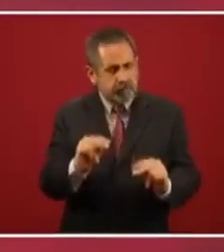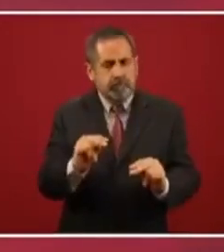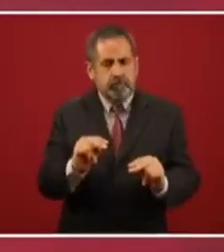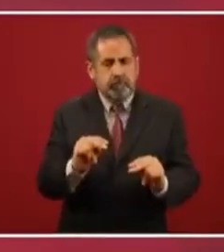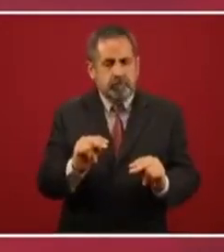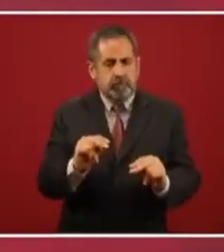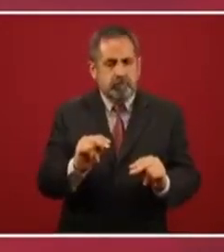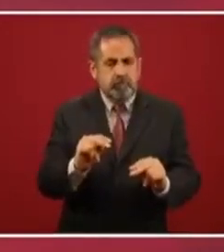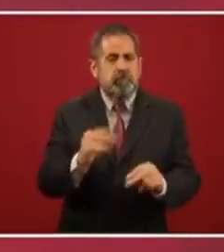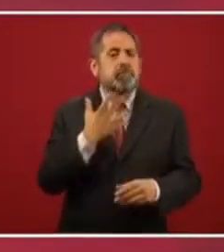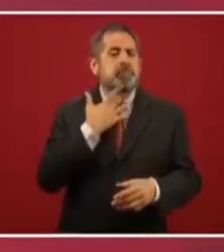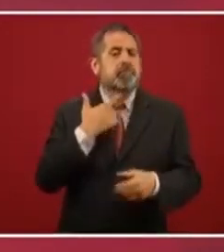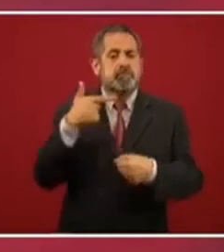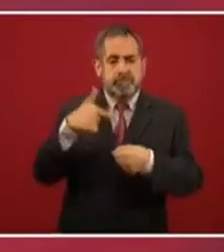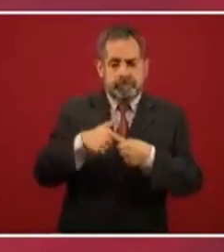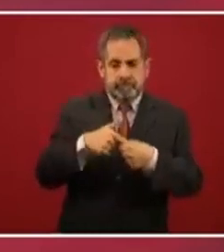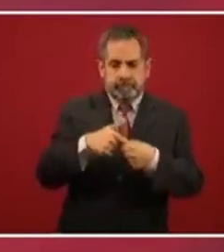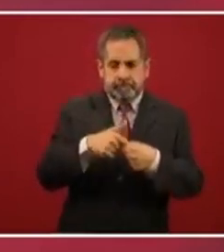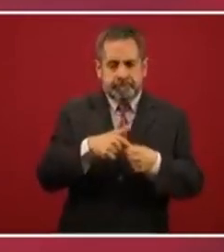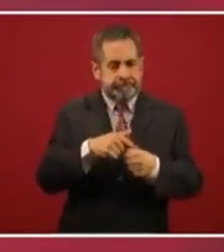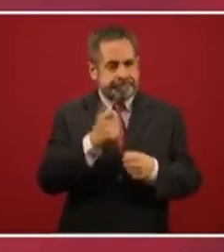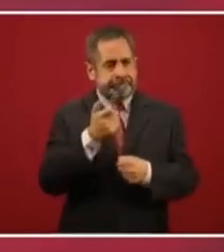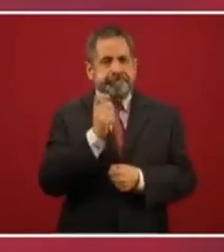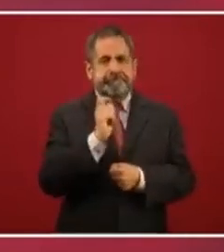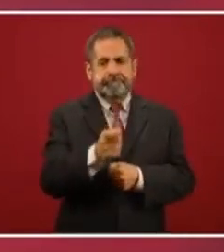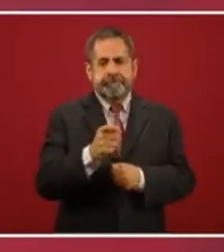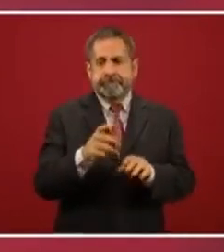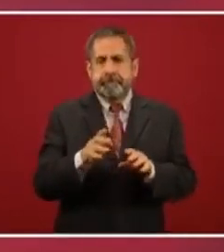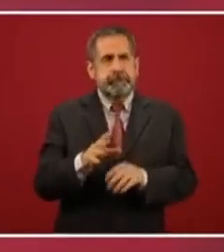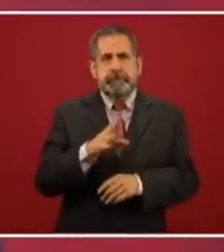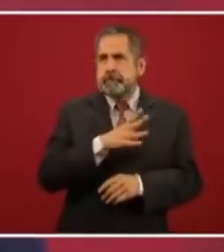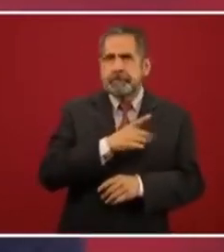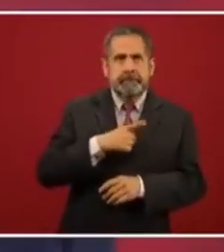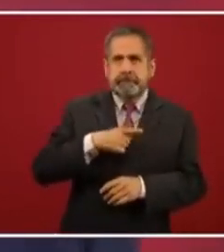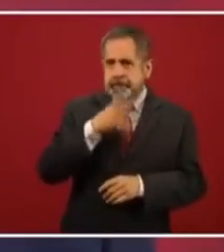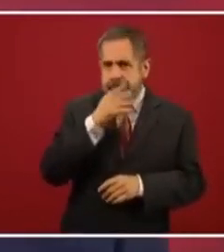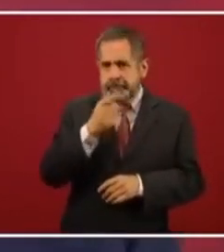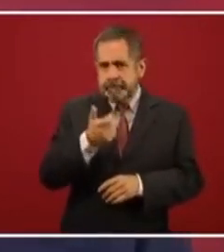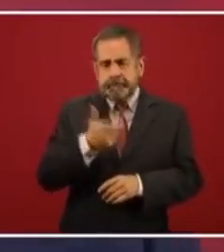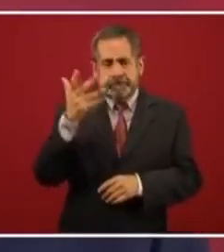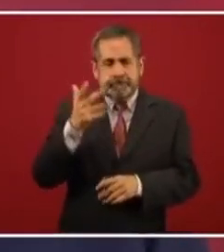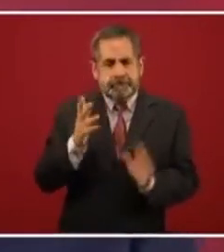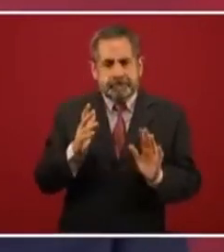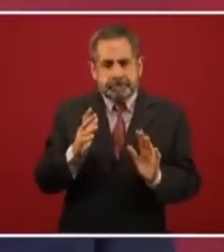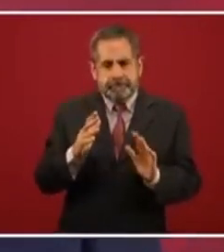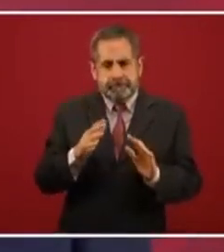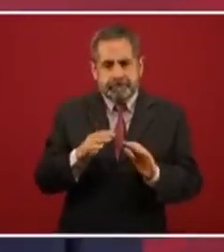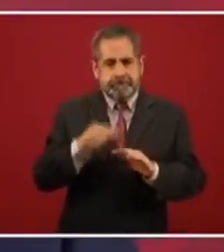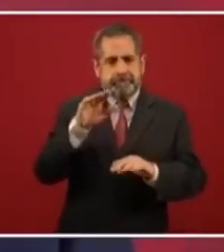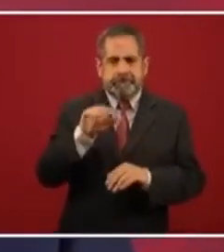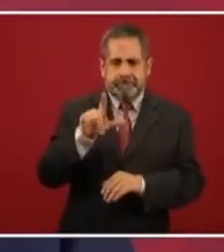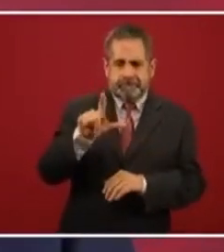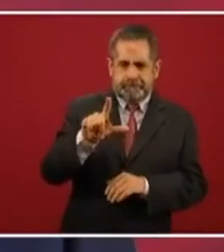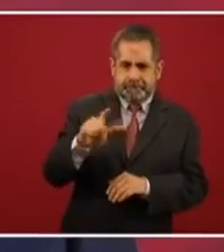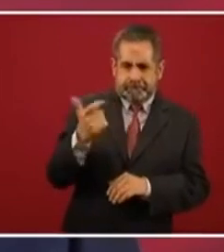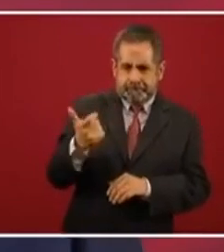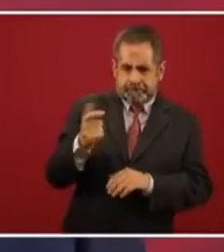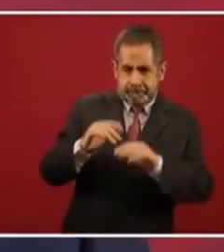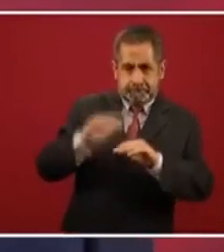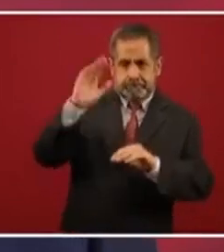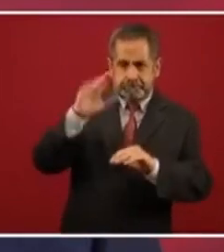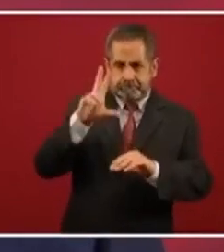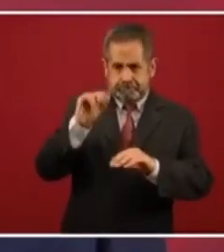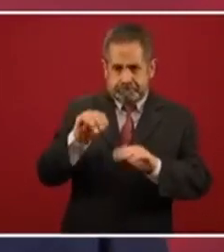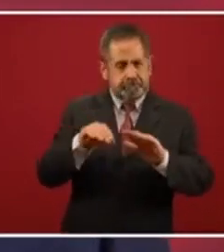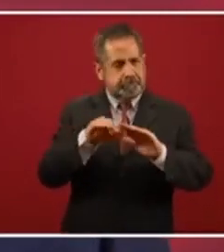que la gasolina no puede costar más de 17 pesos